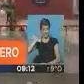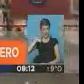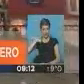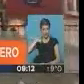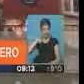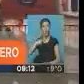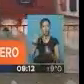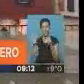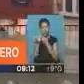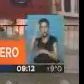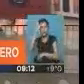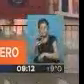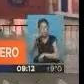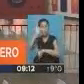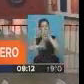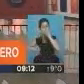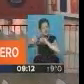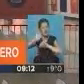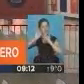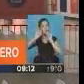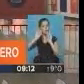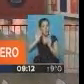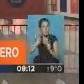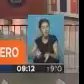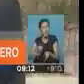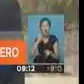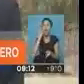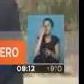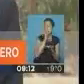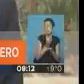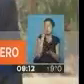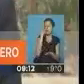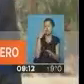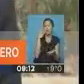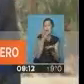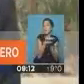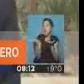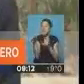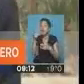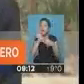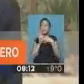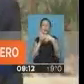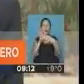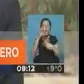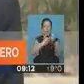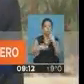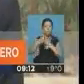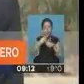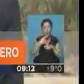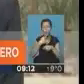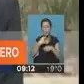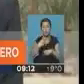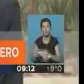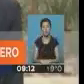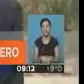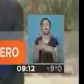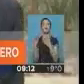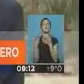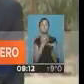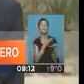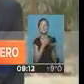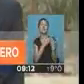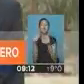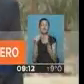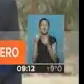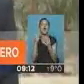con científicos que publican, sino también con tecnólogos que llevan esto al mercado a través de productos y servicios que impactan en la calidad de vida del ciudadano